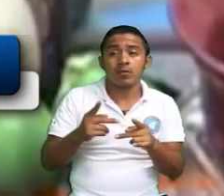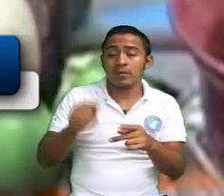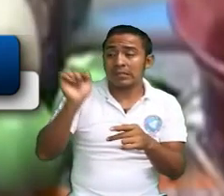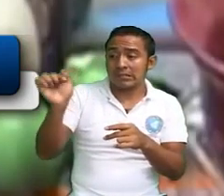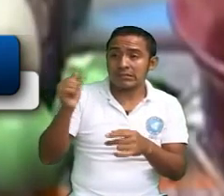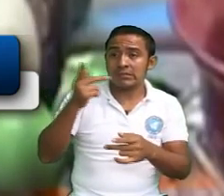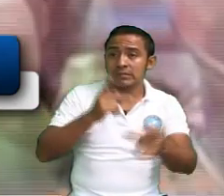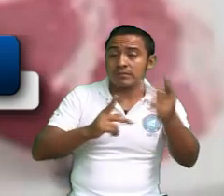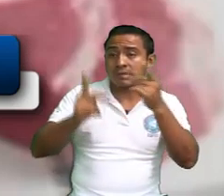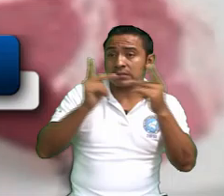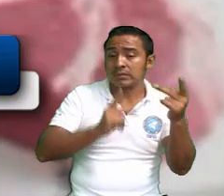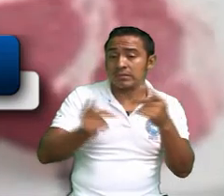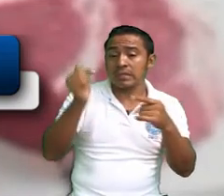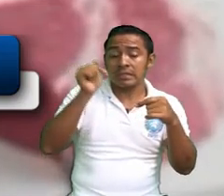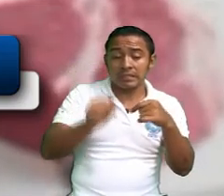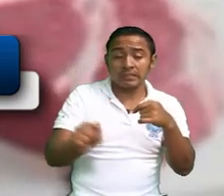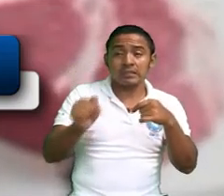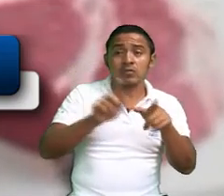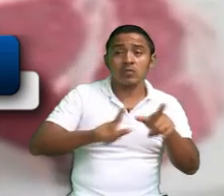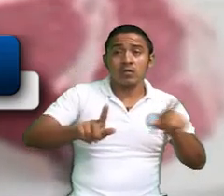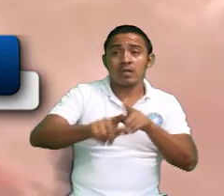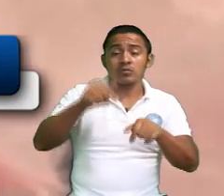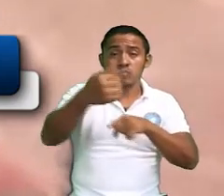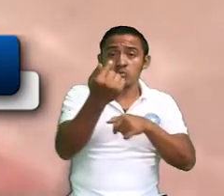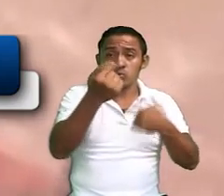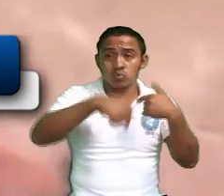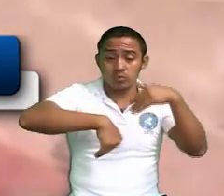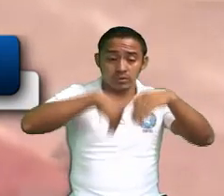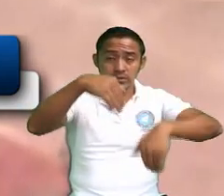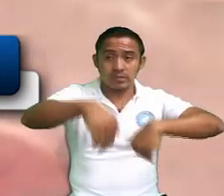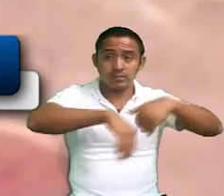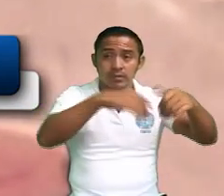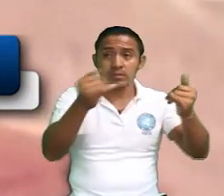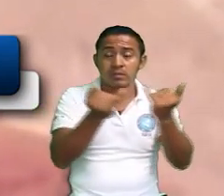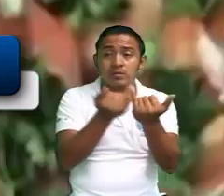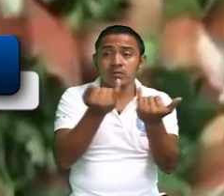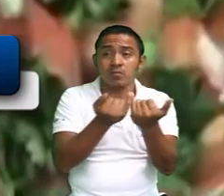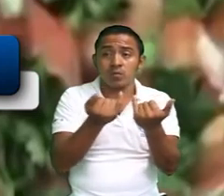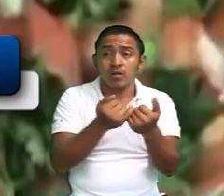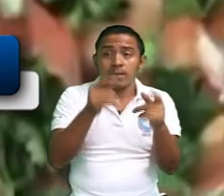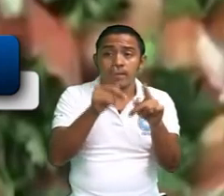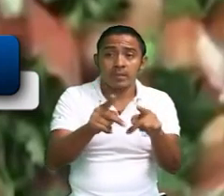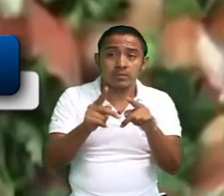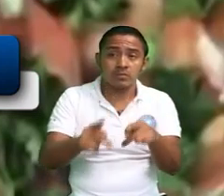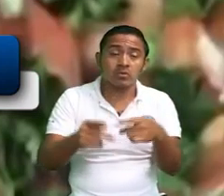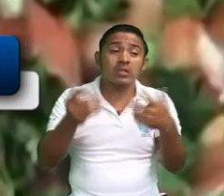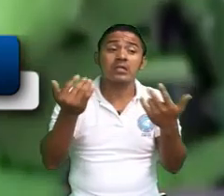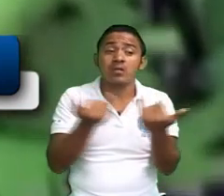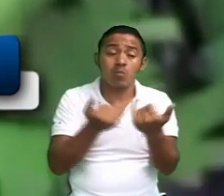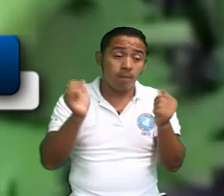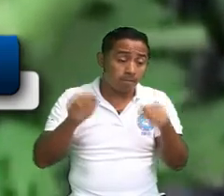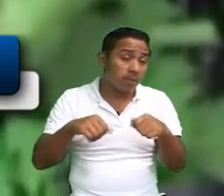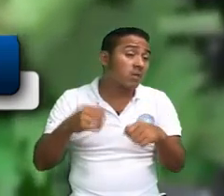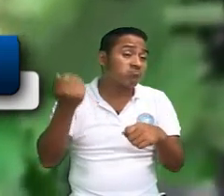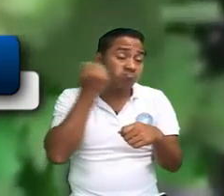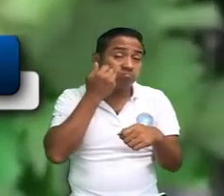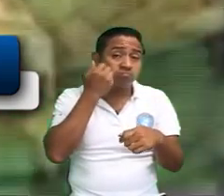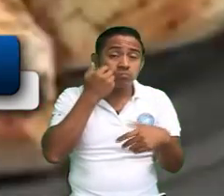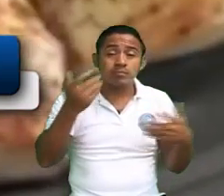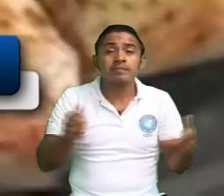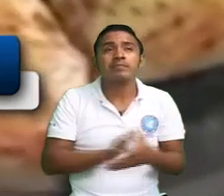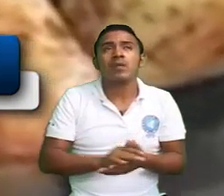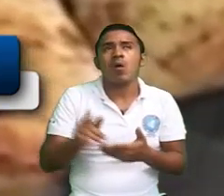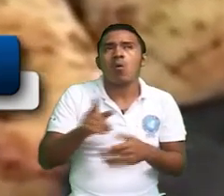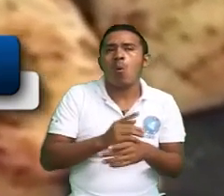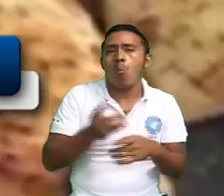como visitantes o como el que se va a ir a bañar, sino como un potencial paciente que se me puede enfermar a mí. Ahora, ¿cada cuánto ustedes